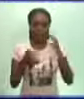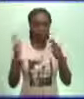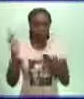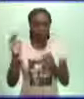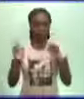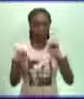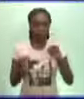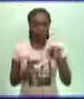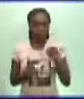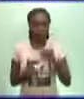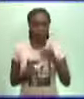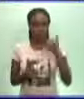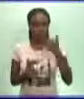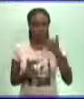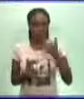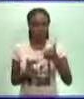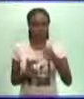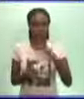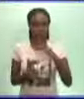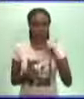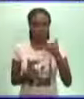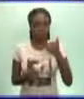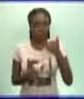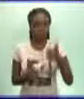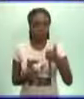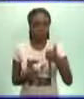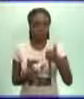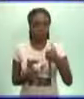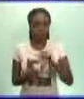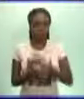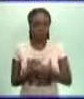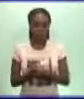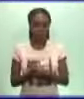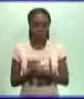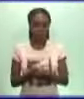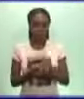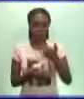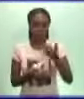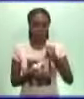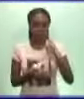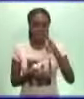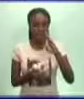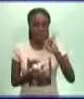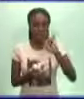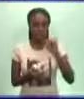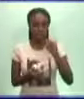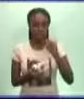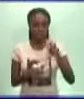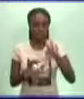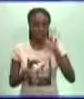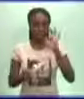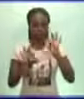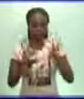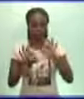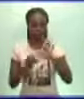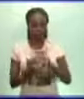los identificaron de forma correcta, o sea, los pronombres en función adjetiva que debían extraer.